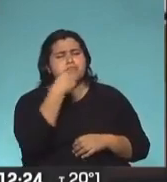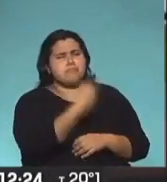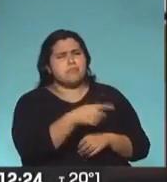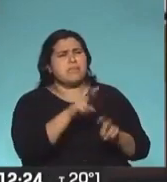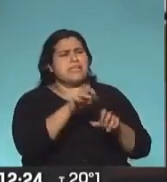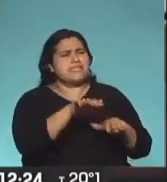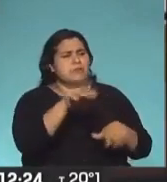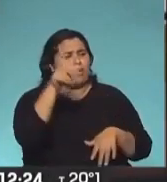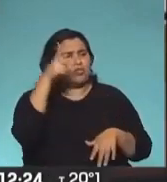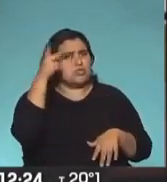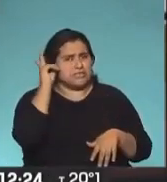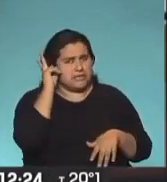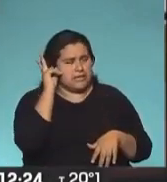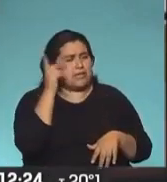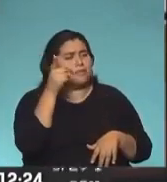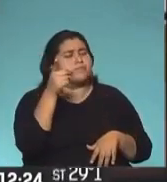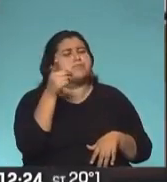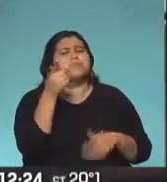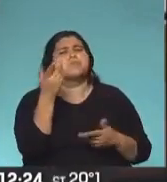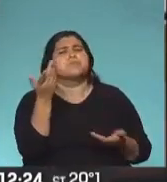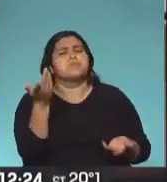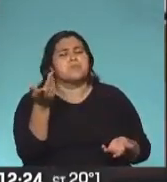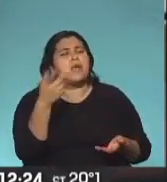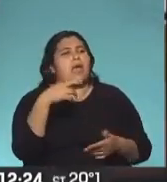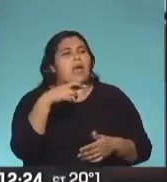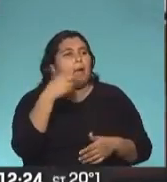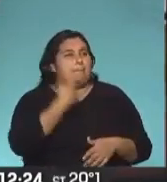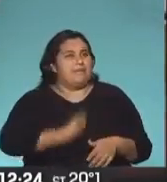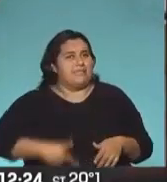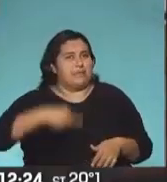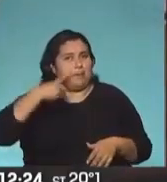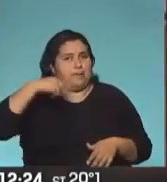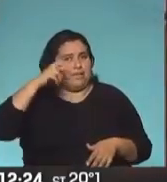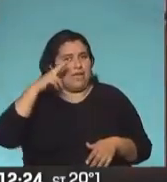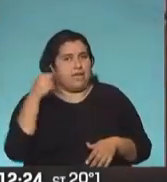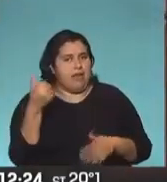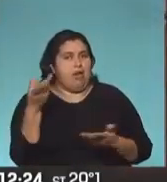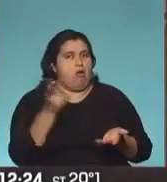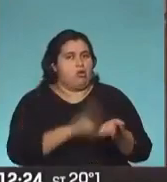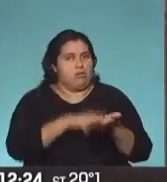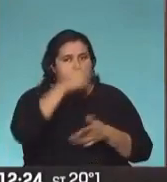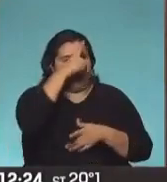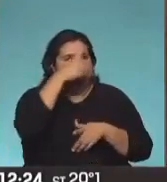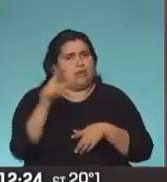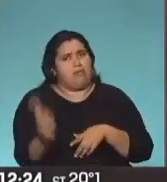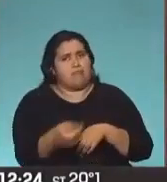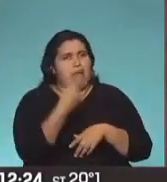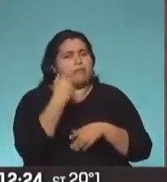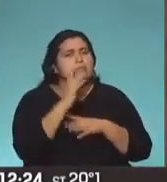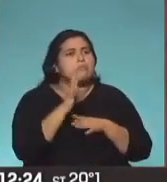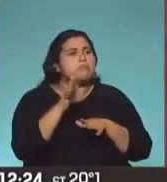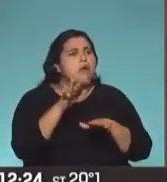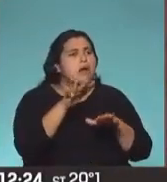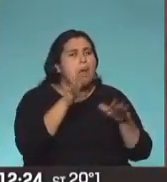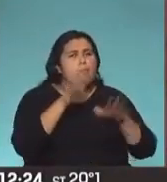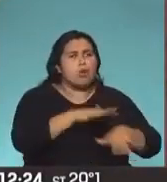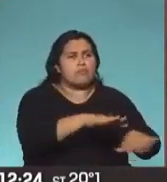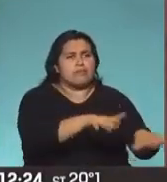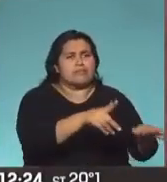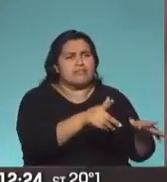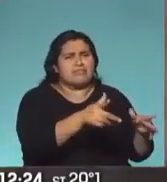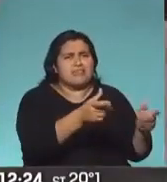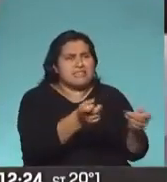chile donde bueno piñera tuvo que volver a sacar a los carabineros a la calle no puede controlar las protestas e